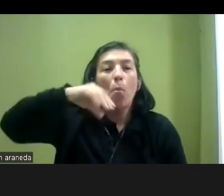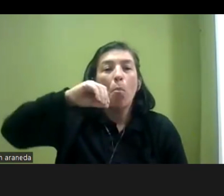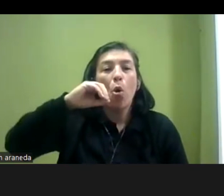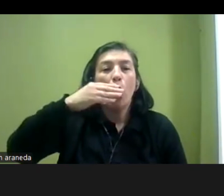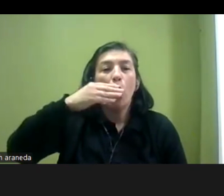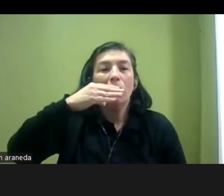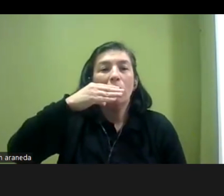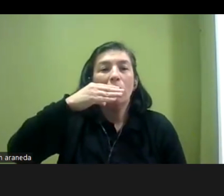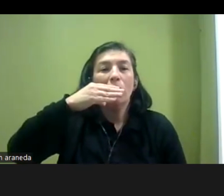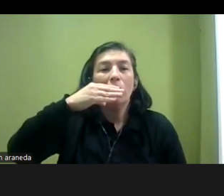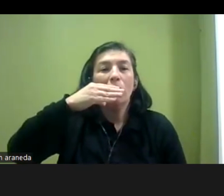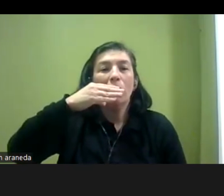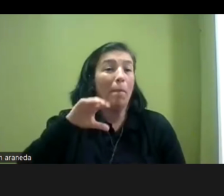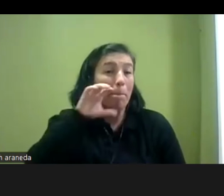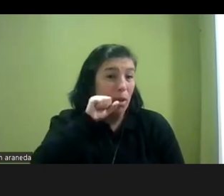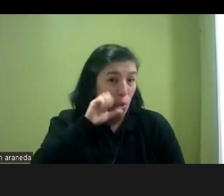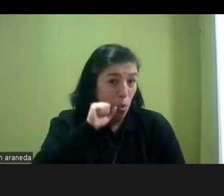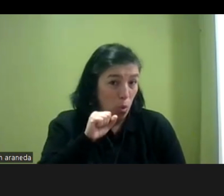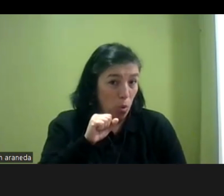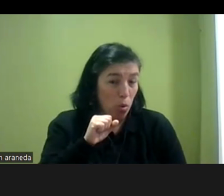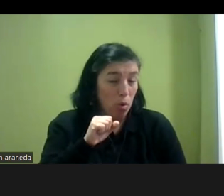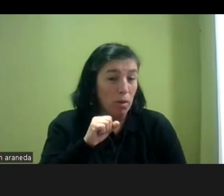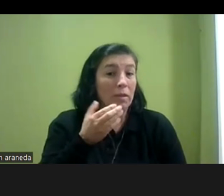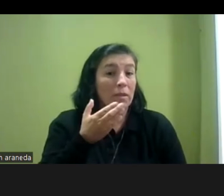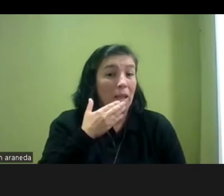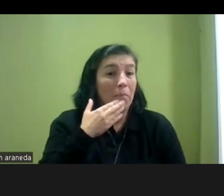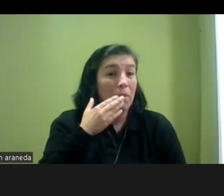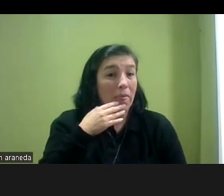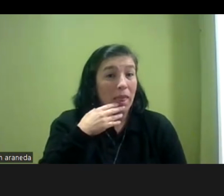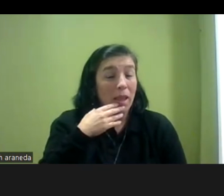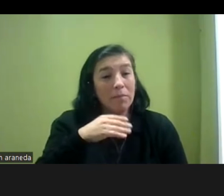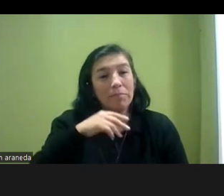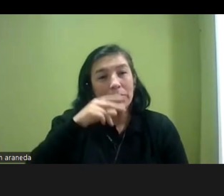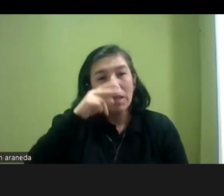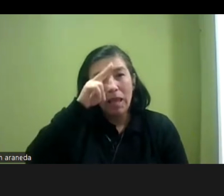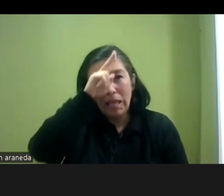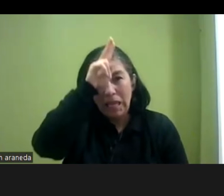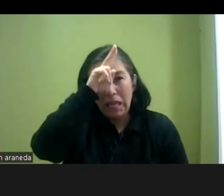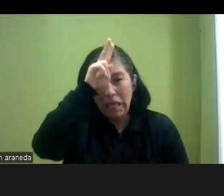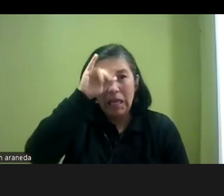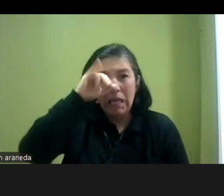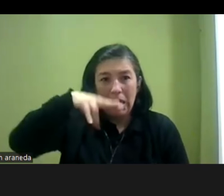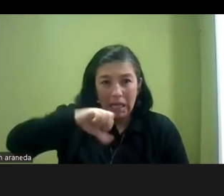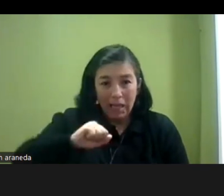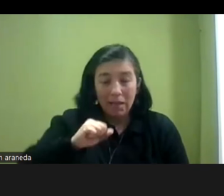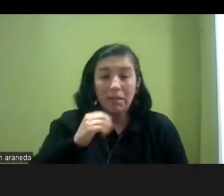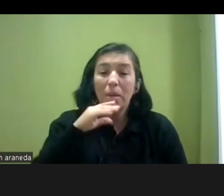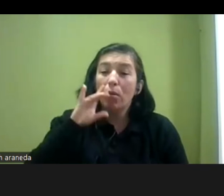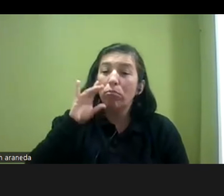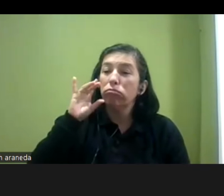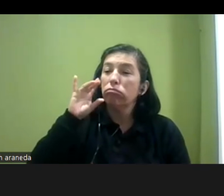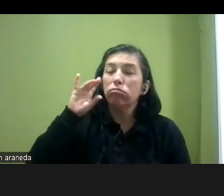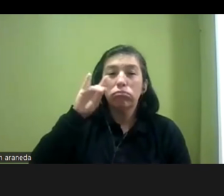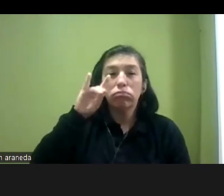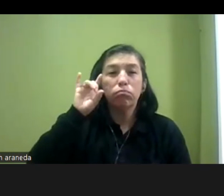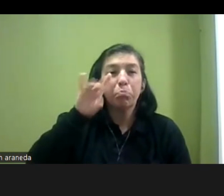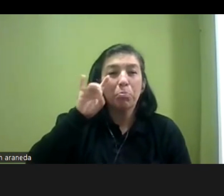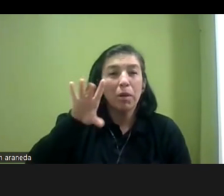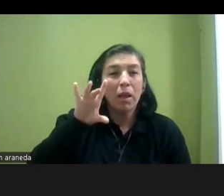Perú, o los textiles incaicos más tarde, o los textiles tiahuanaco en Bolivia.